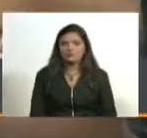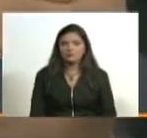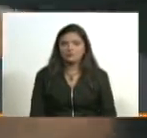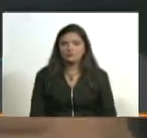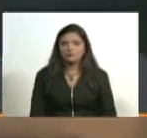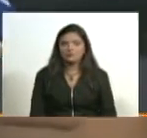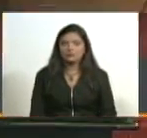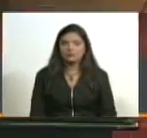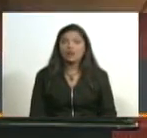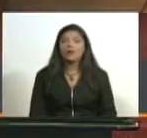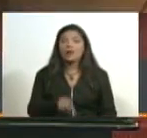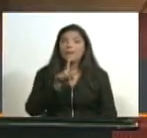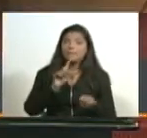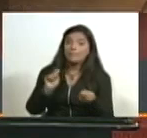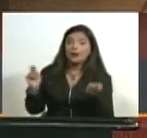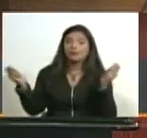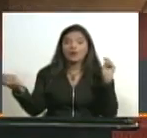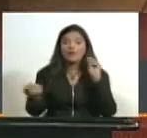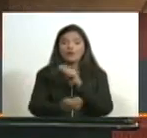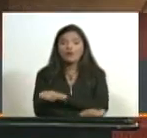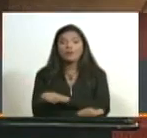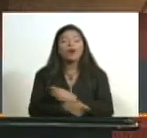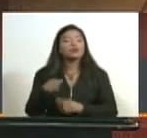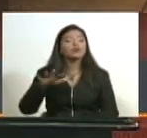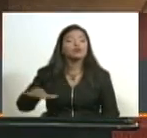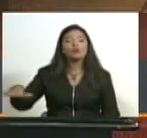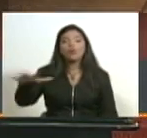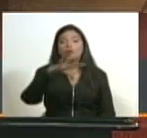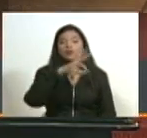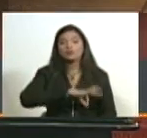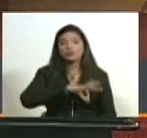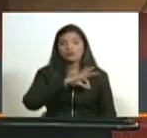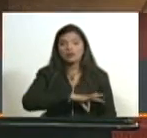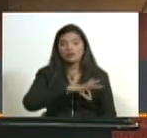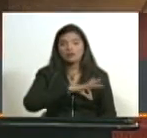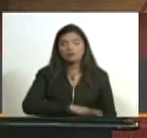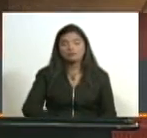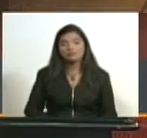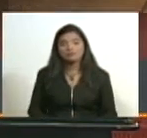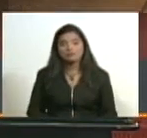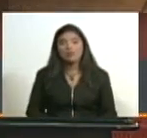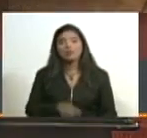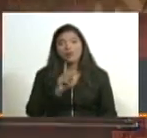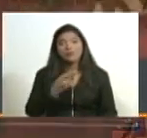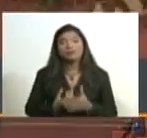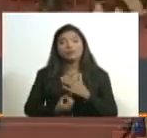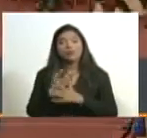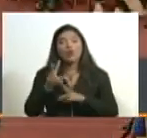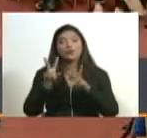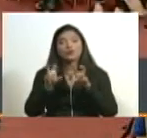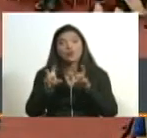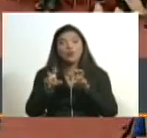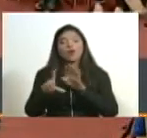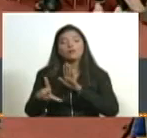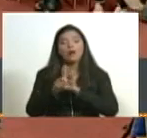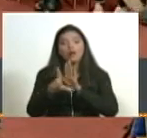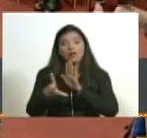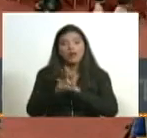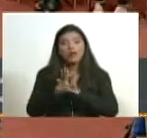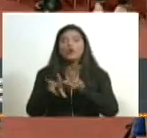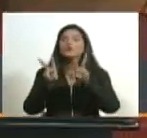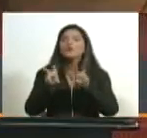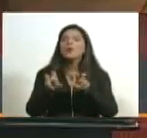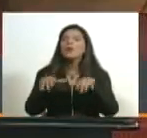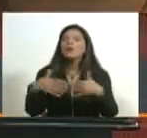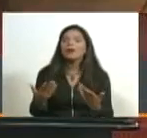Es para transformar el Estado, la sociedad, y para crear nuevo ordenamiento jurídico. Cuando dice nuevo,